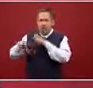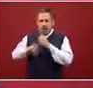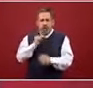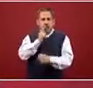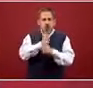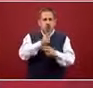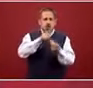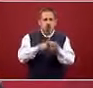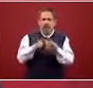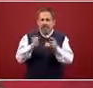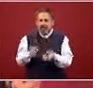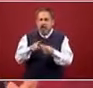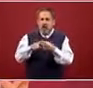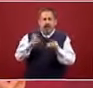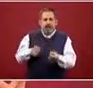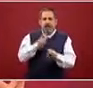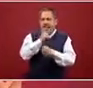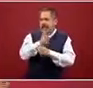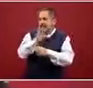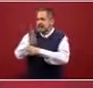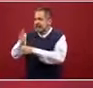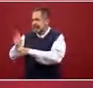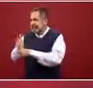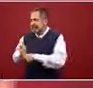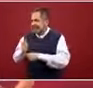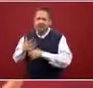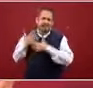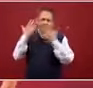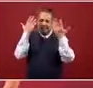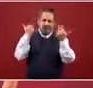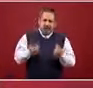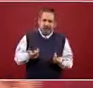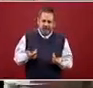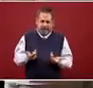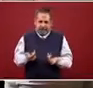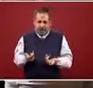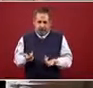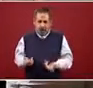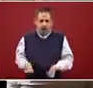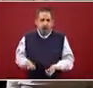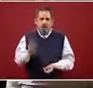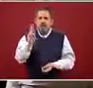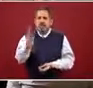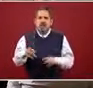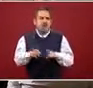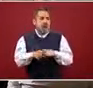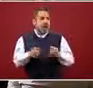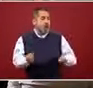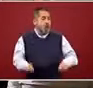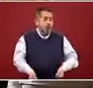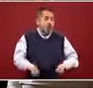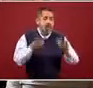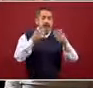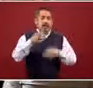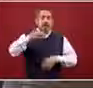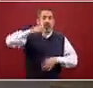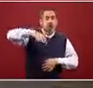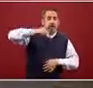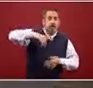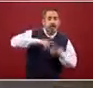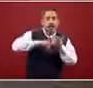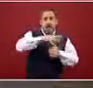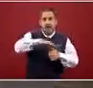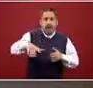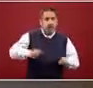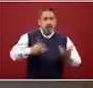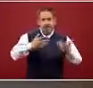cada uno de los casos. Sería como querer contar las gotas de agua que hay en el mar, para que nos demos una idea. Pero lo que uno sí